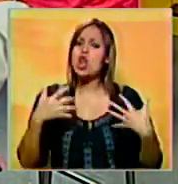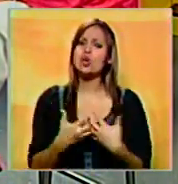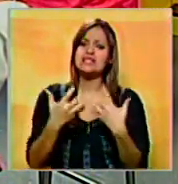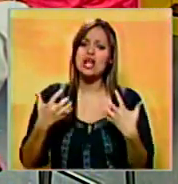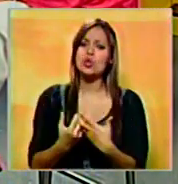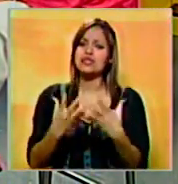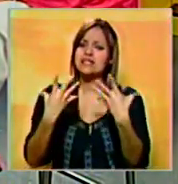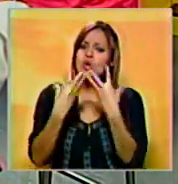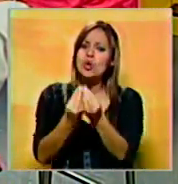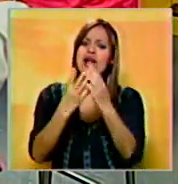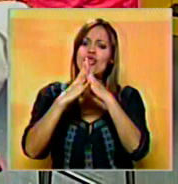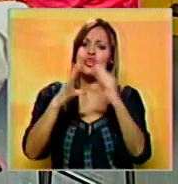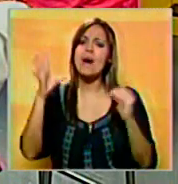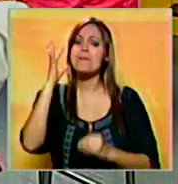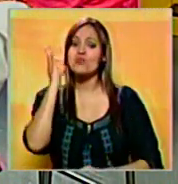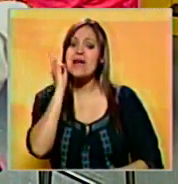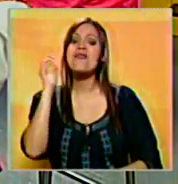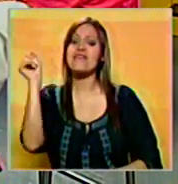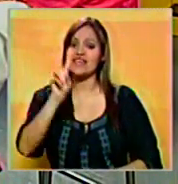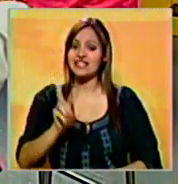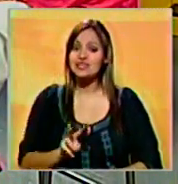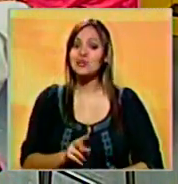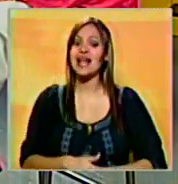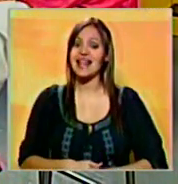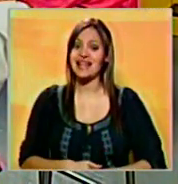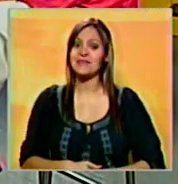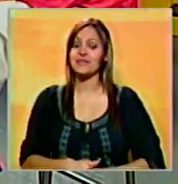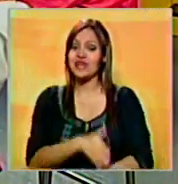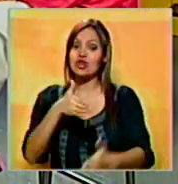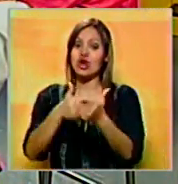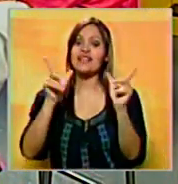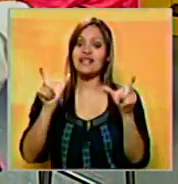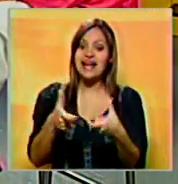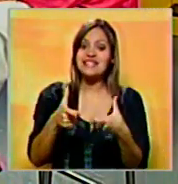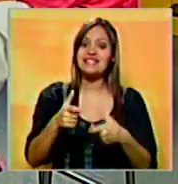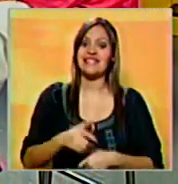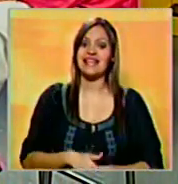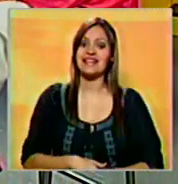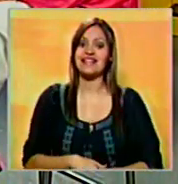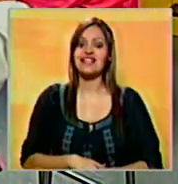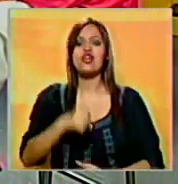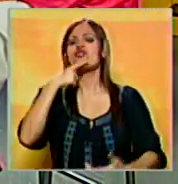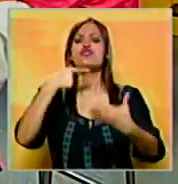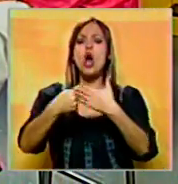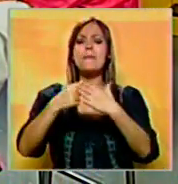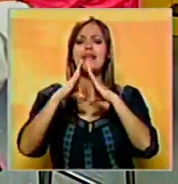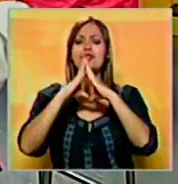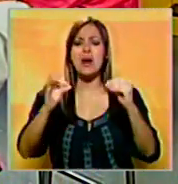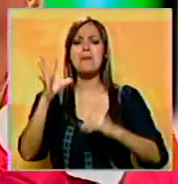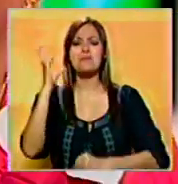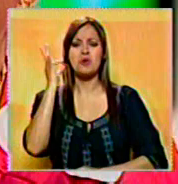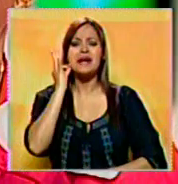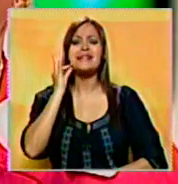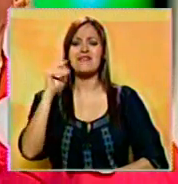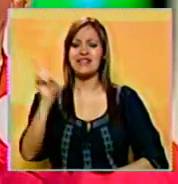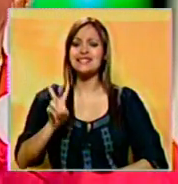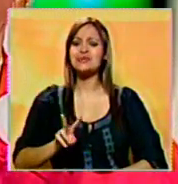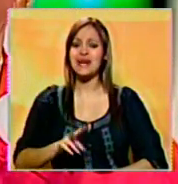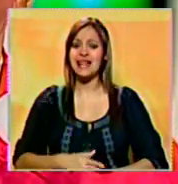y acompañando a todas las mujeres venezolanas contra el cáncer de mama. Hablo en nombre de todas las mujeres de Venezuela